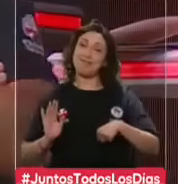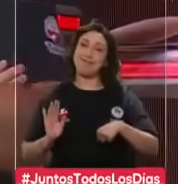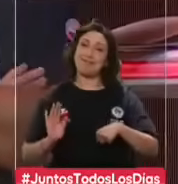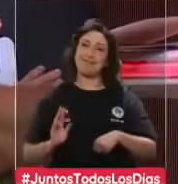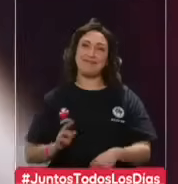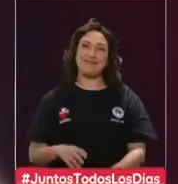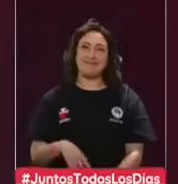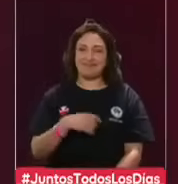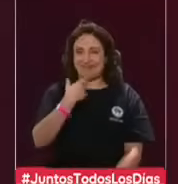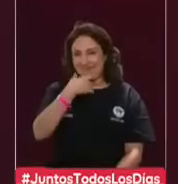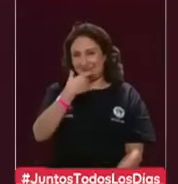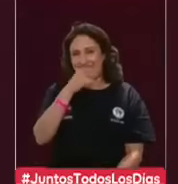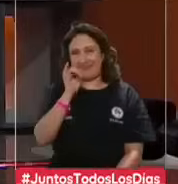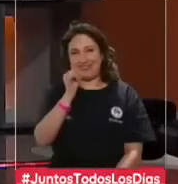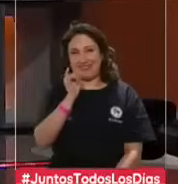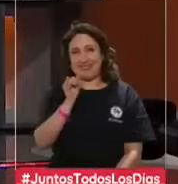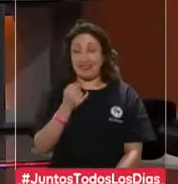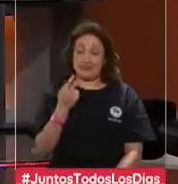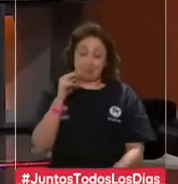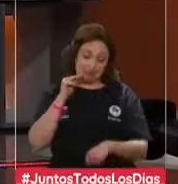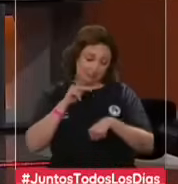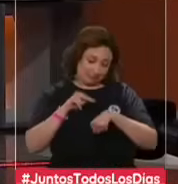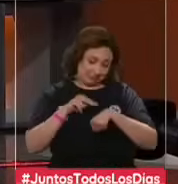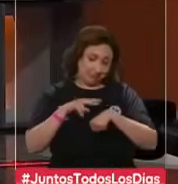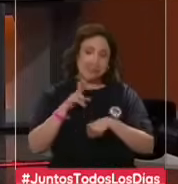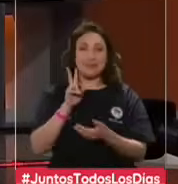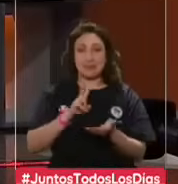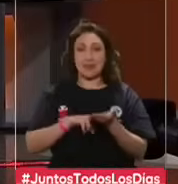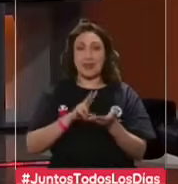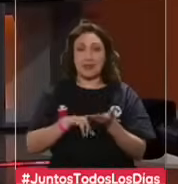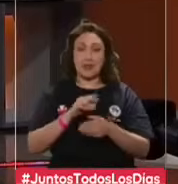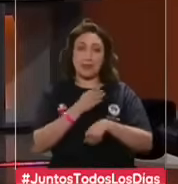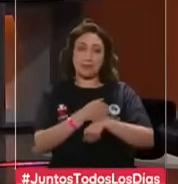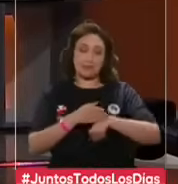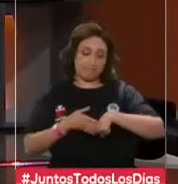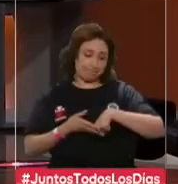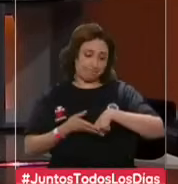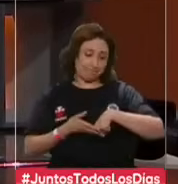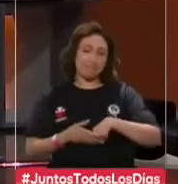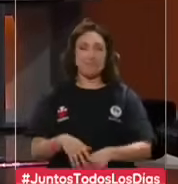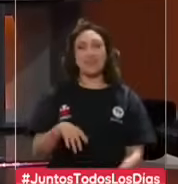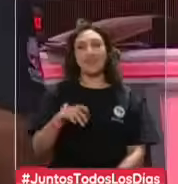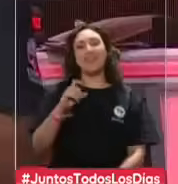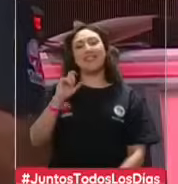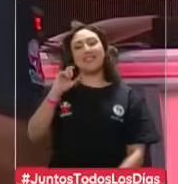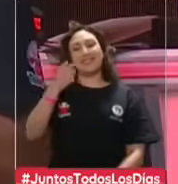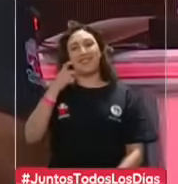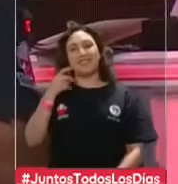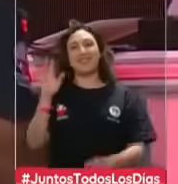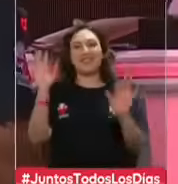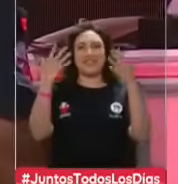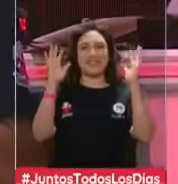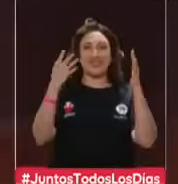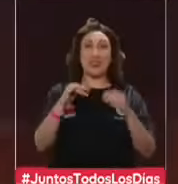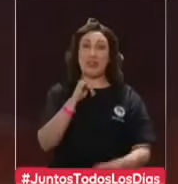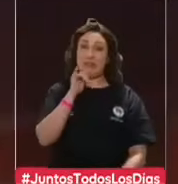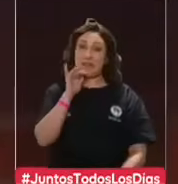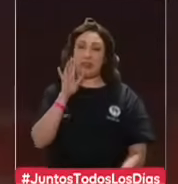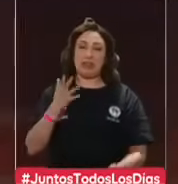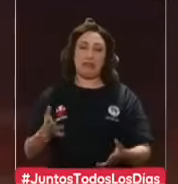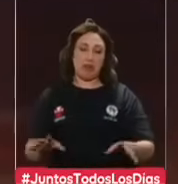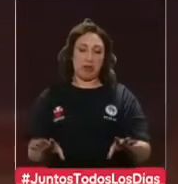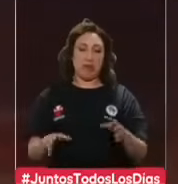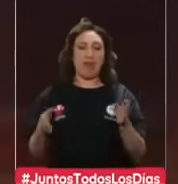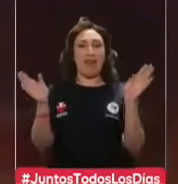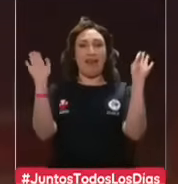Sí, pues, pero bueno, es la realidad. Ya, gracias por su aplauso. Ustedes no saben lo que es aplaudir con la raja. Una cosa